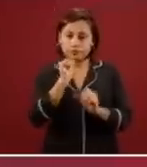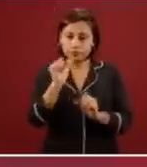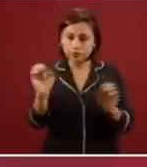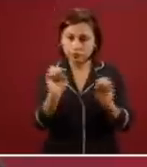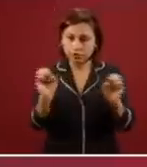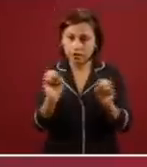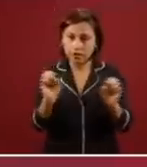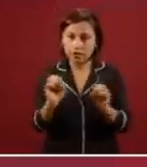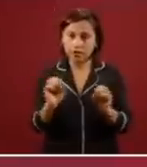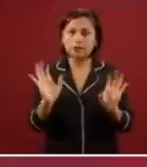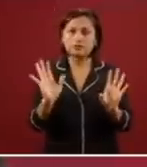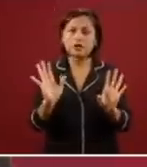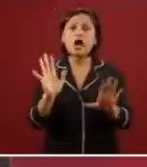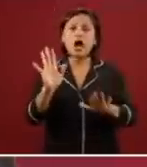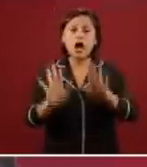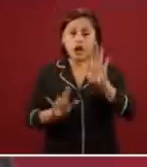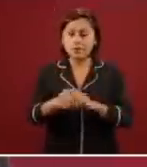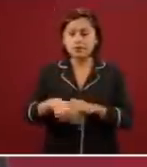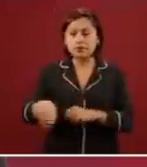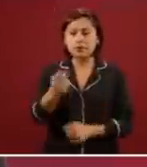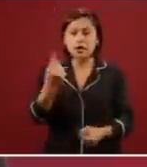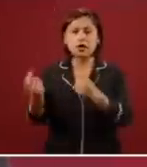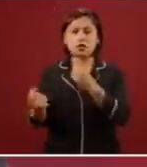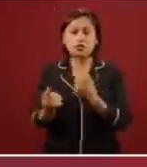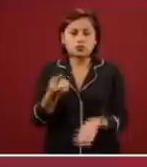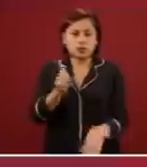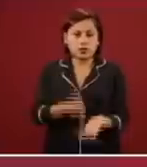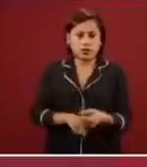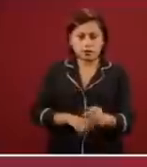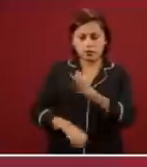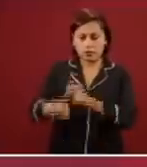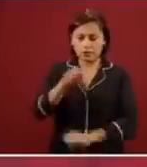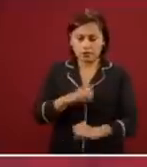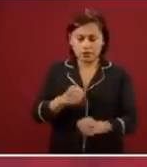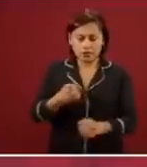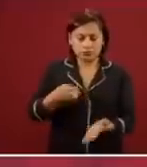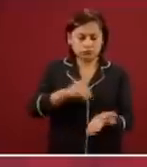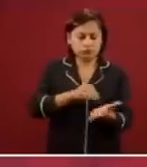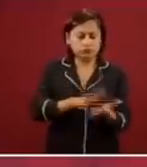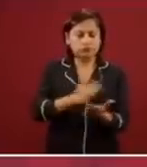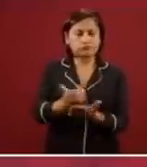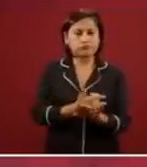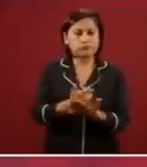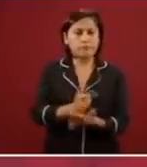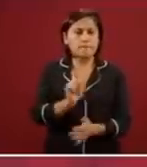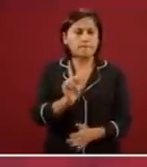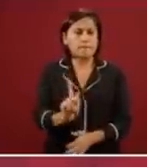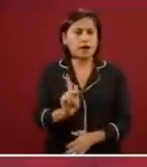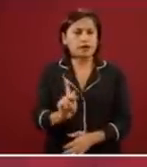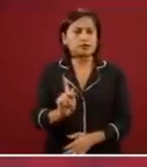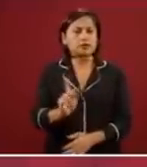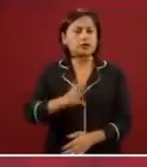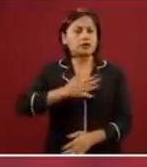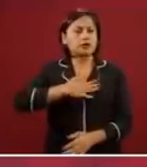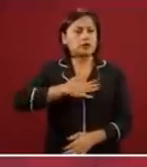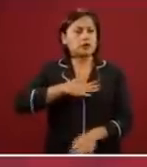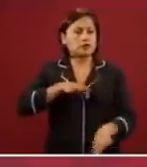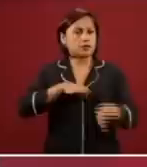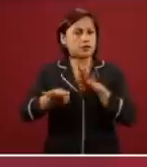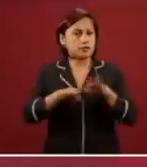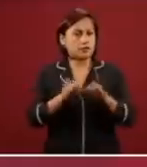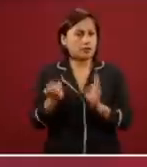como propios empleados de sus empresas, lo cual puede ser que no esté mal, porque están ejerciendo y llevando a cabo un trabajo, y no solamente son dueños,